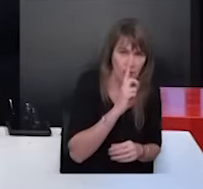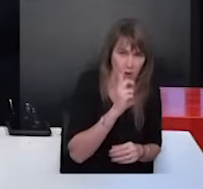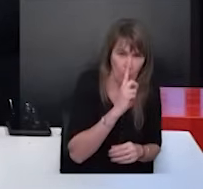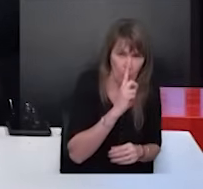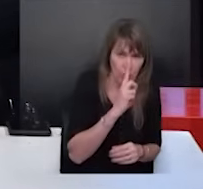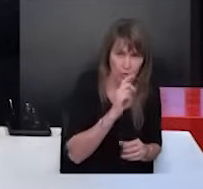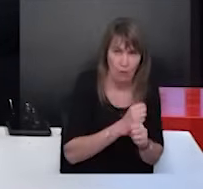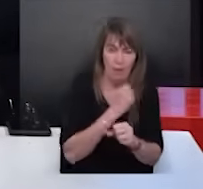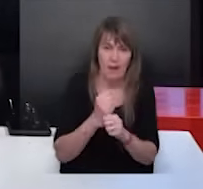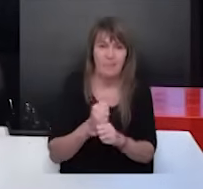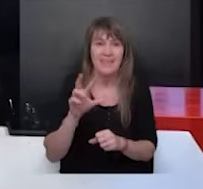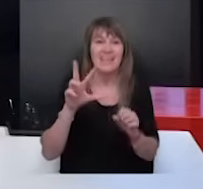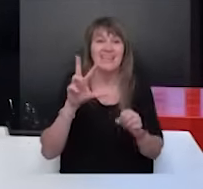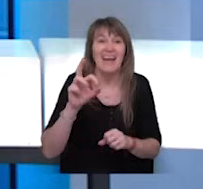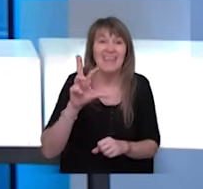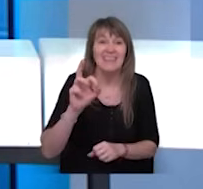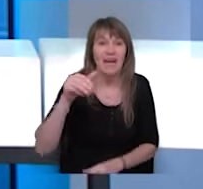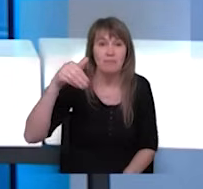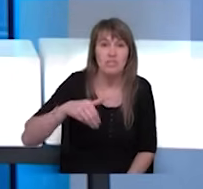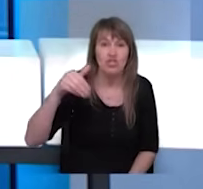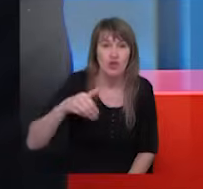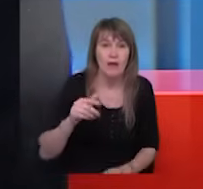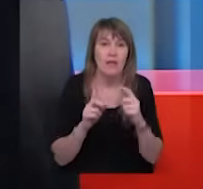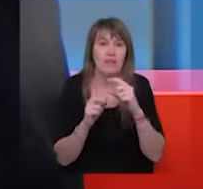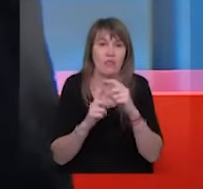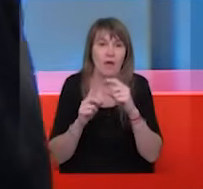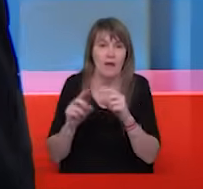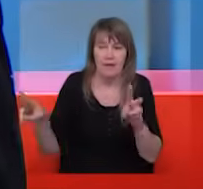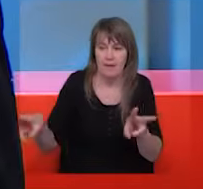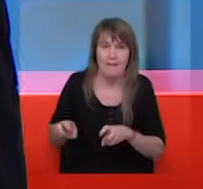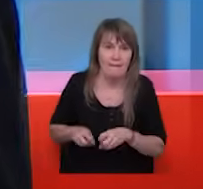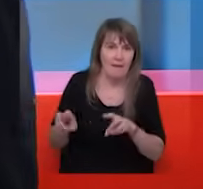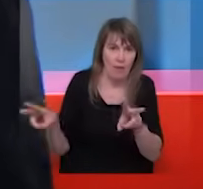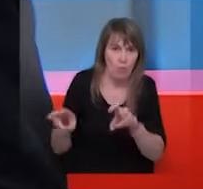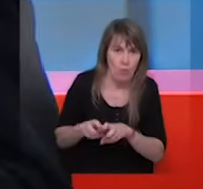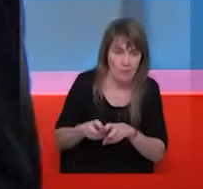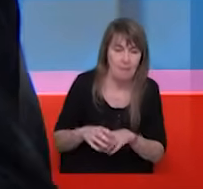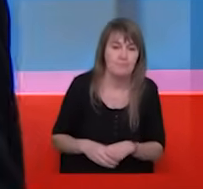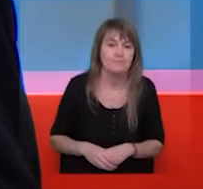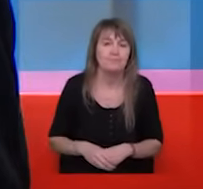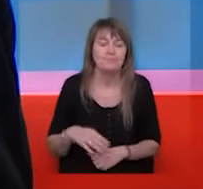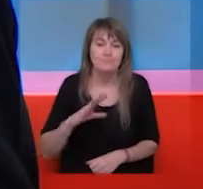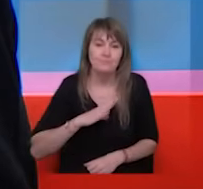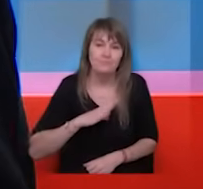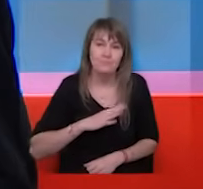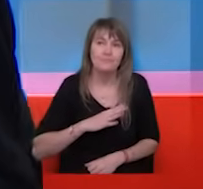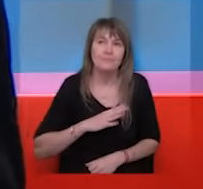noviembre cerca de 30 millones de dólares 30 millones de Sí porque en realidad eh guard guarda una relación con lo que el estado